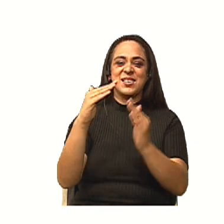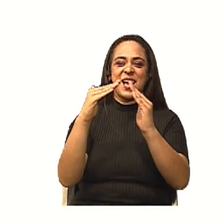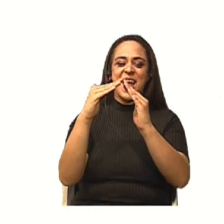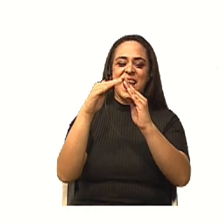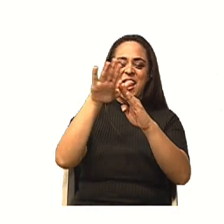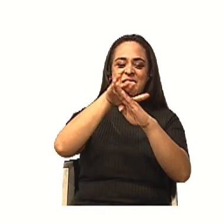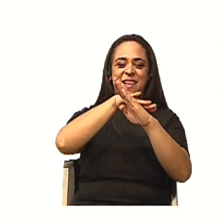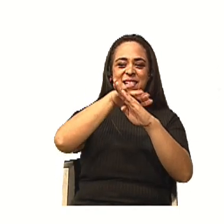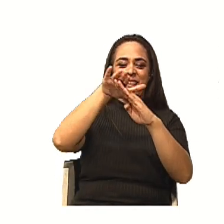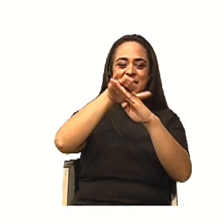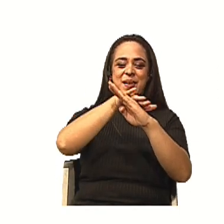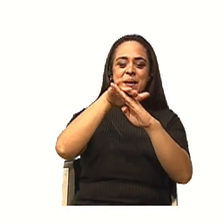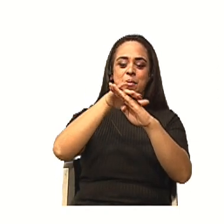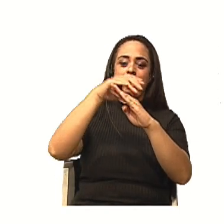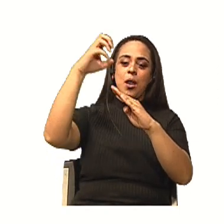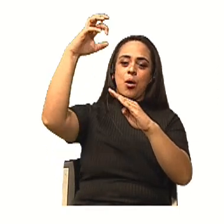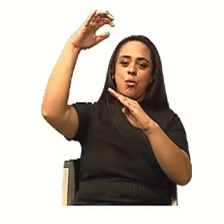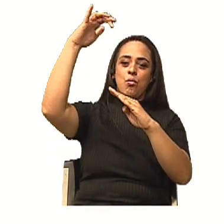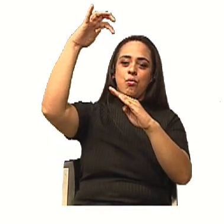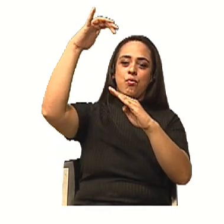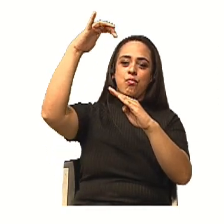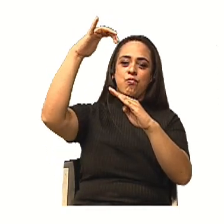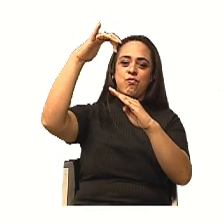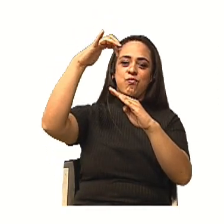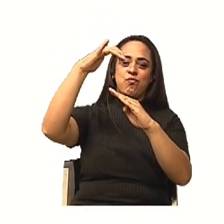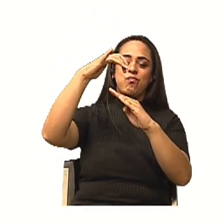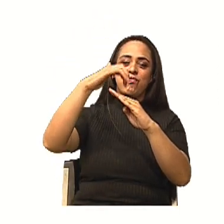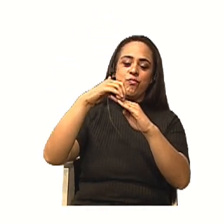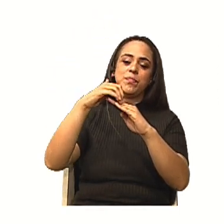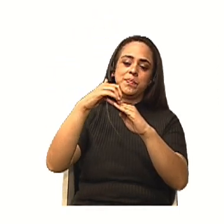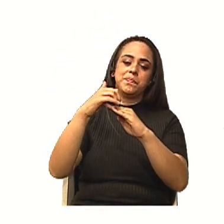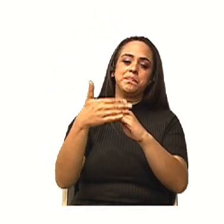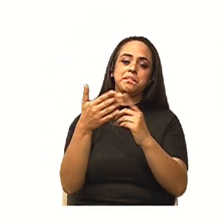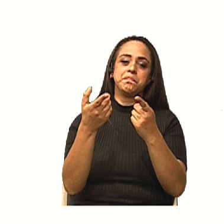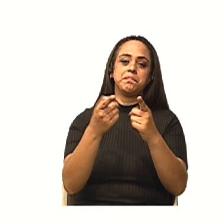el paso del tiempo él va hacia abajo. Muy bien.